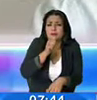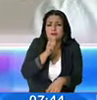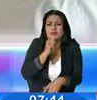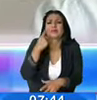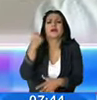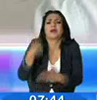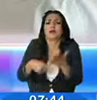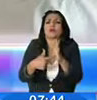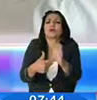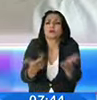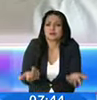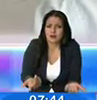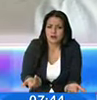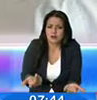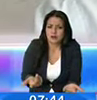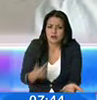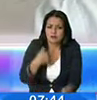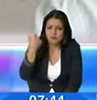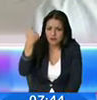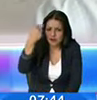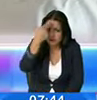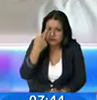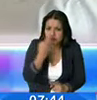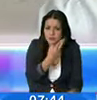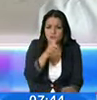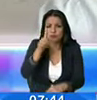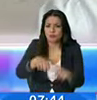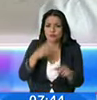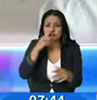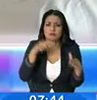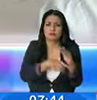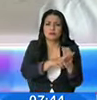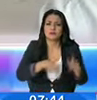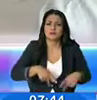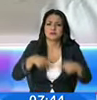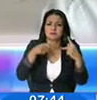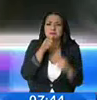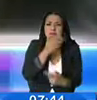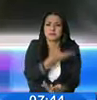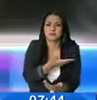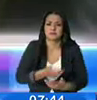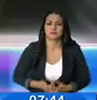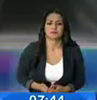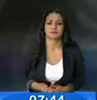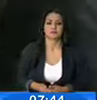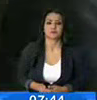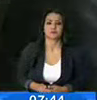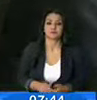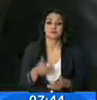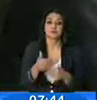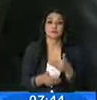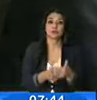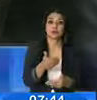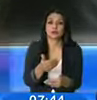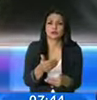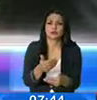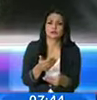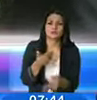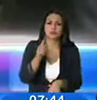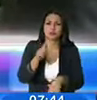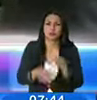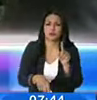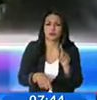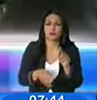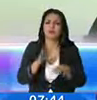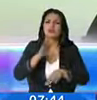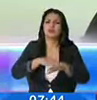tipo de cosas. Y vamos a hacer valer los derechos porque nadie puede inmiscuirse en la vida íntima de nadie. Proceso que no cabería por una sola razón,